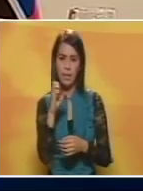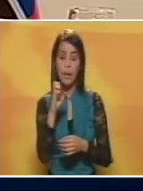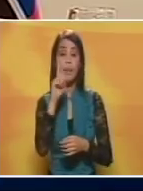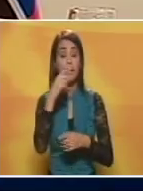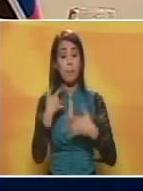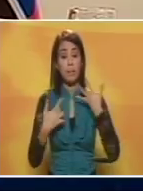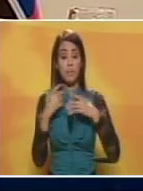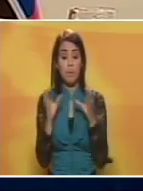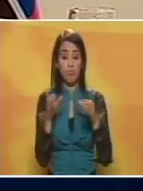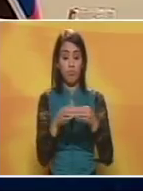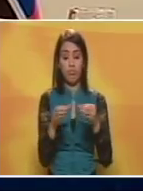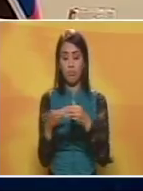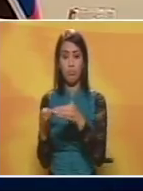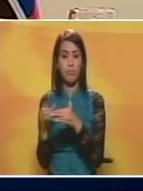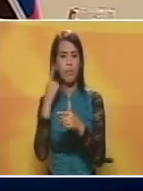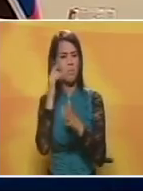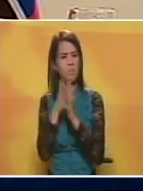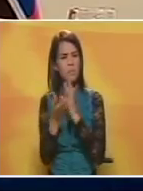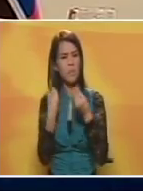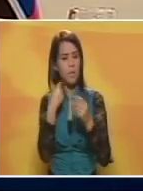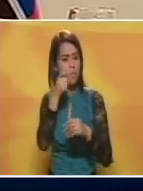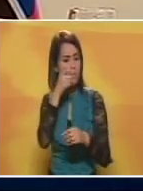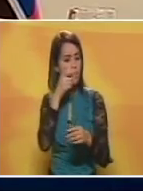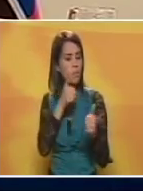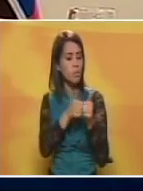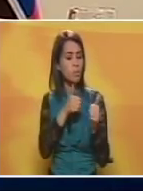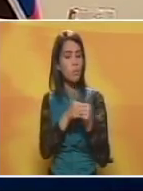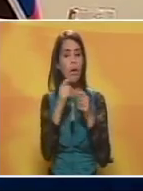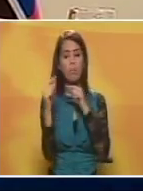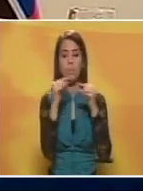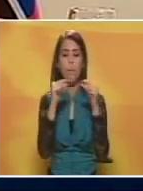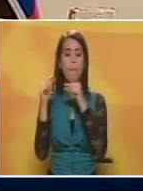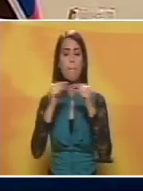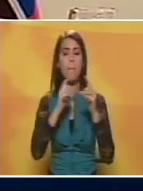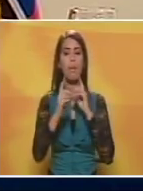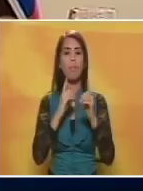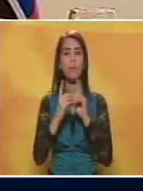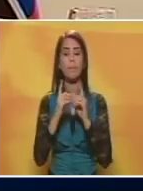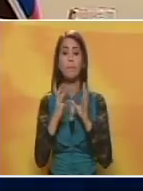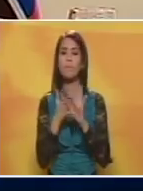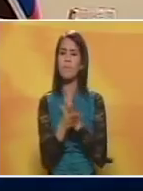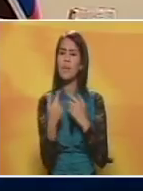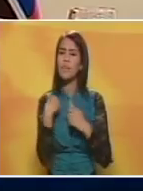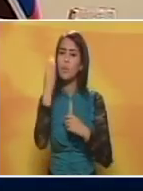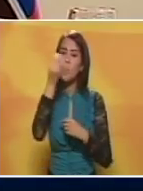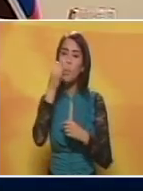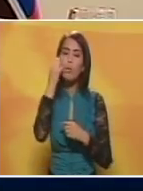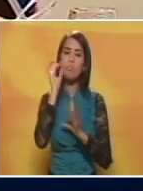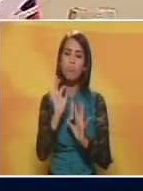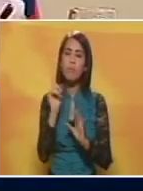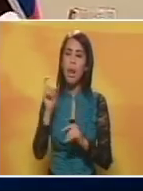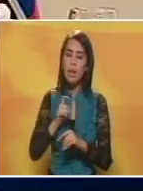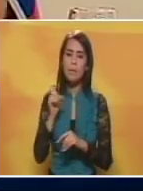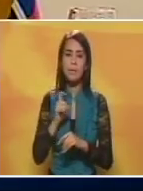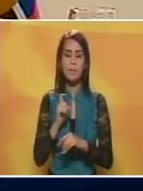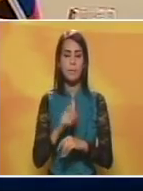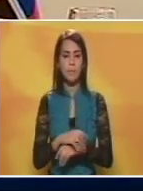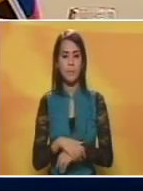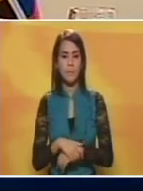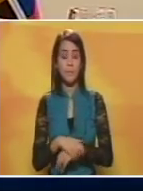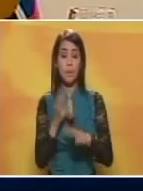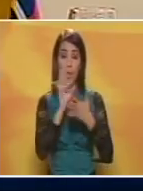actividades y sus reuniones para hacer seguimiento y hacer los debates y las discusiones que ellos consideran que deben hacer. Siguen